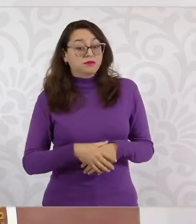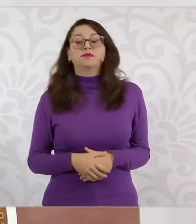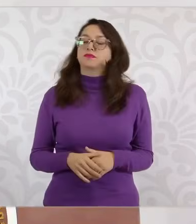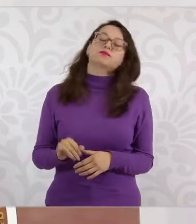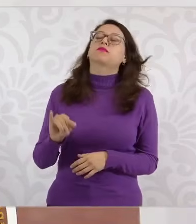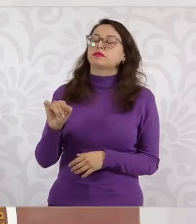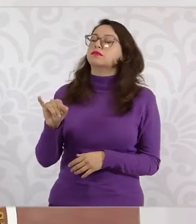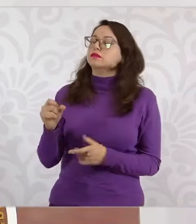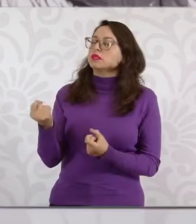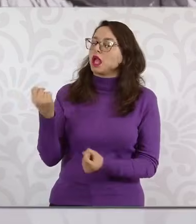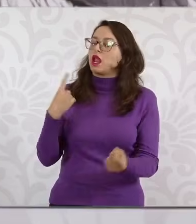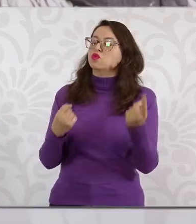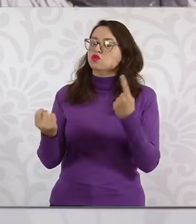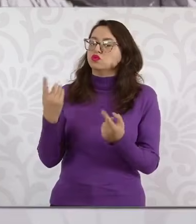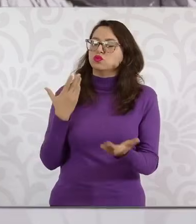ellos lo han planteado.